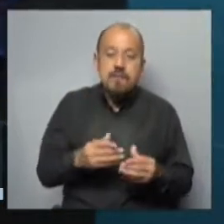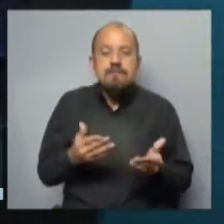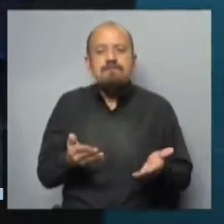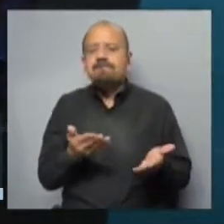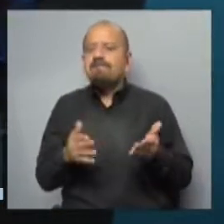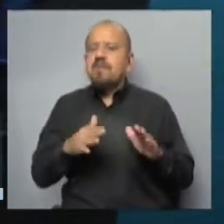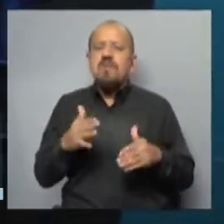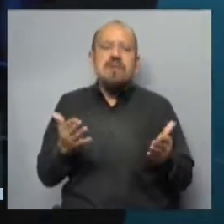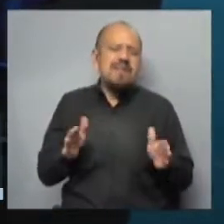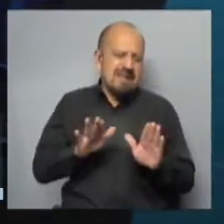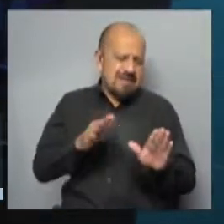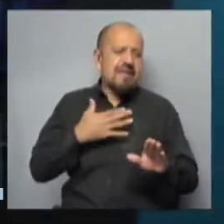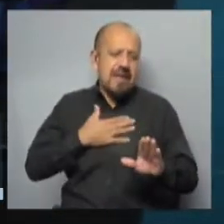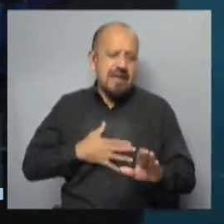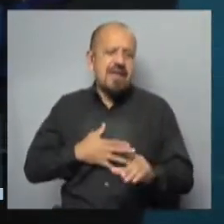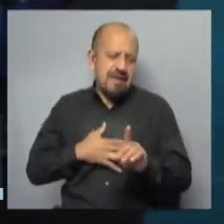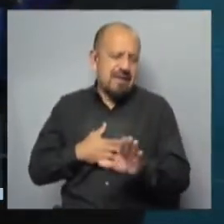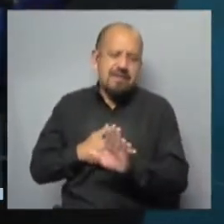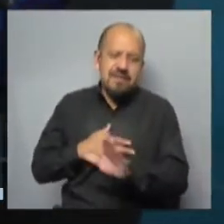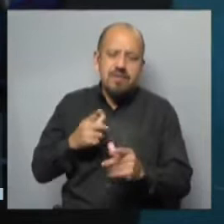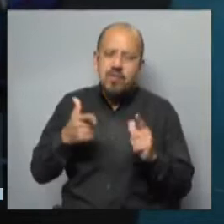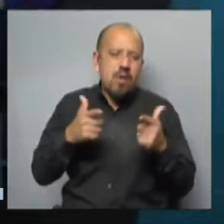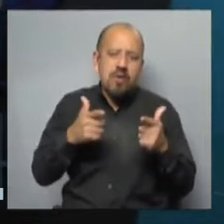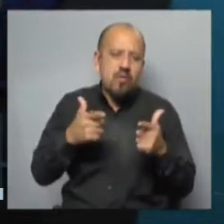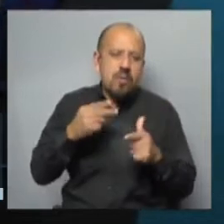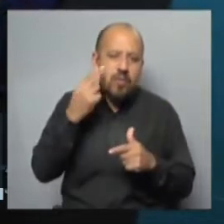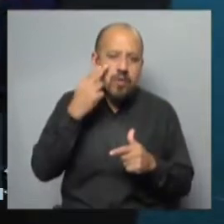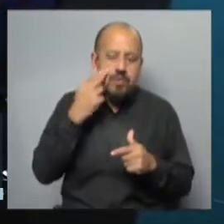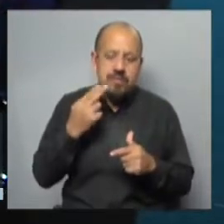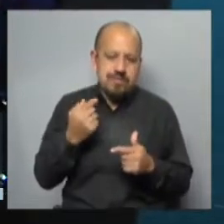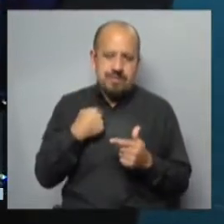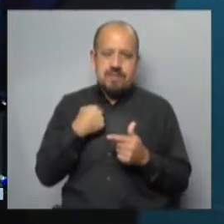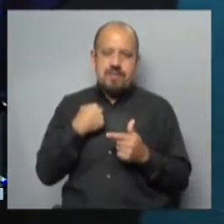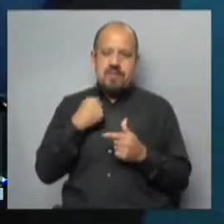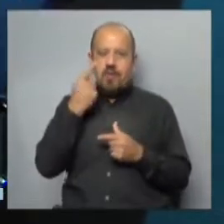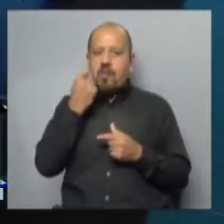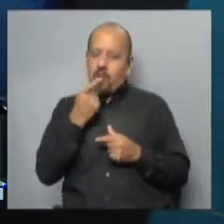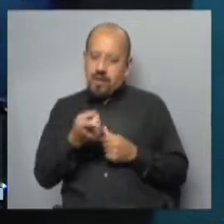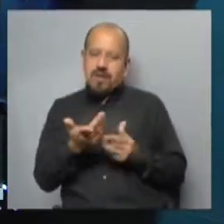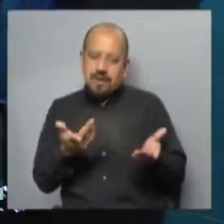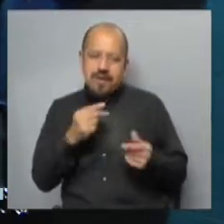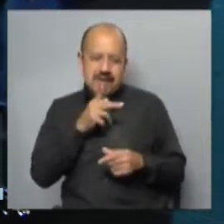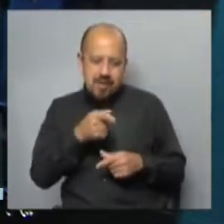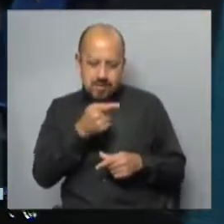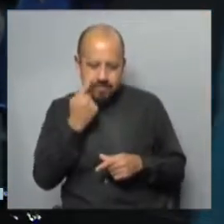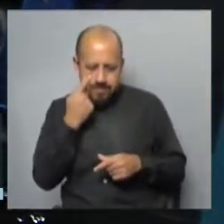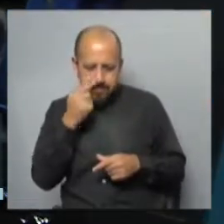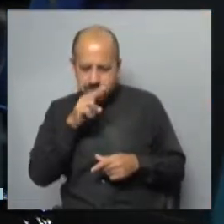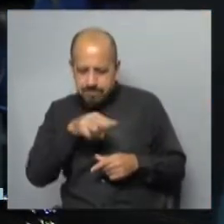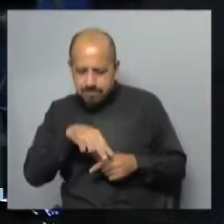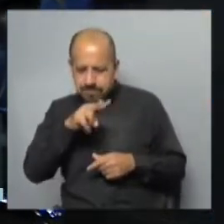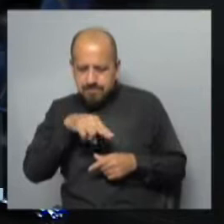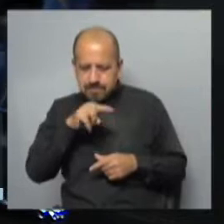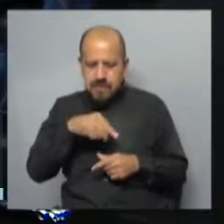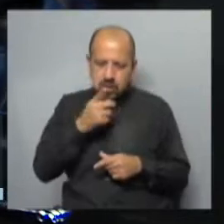que minimizan esas cosas que las familias vemos porque es nuestro hijo lo vemos y a veces lo vemos en otros niños